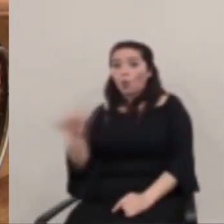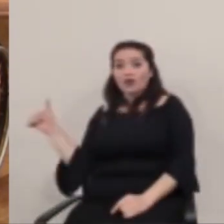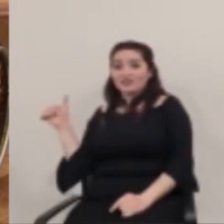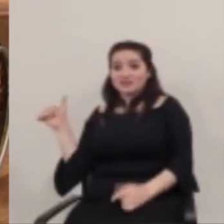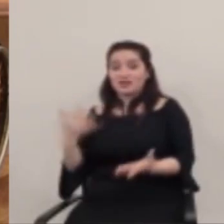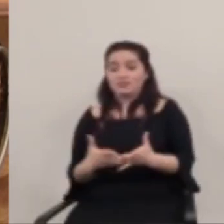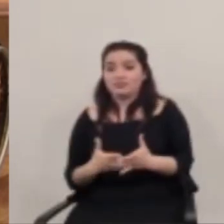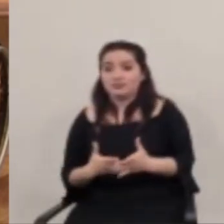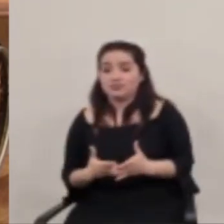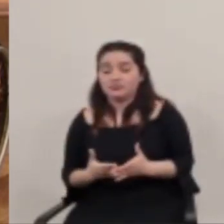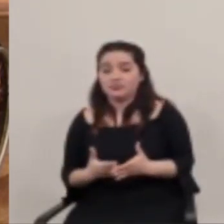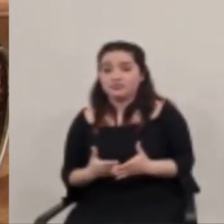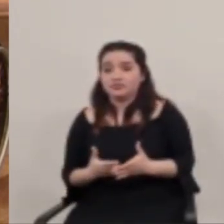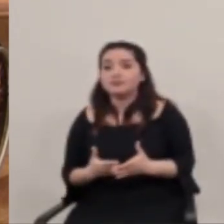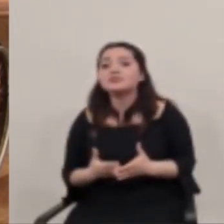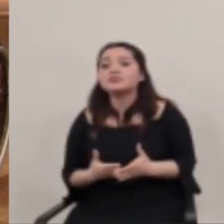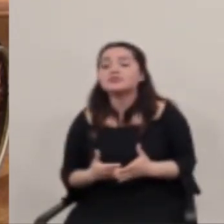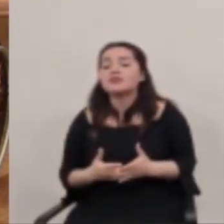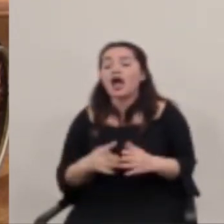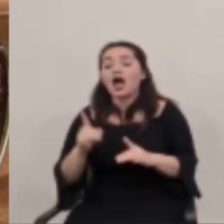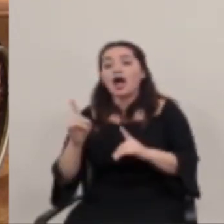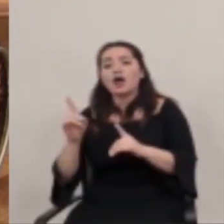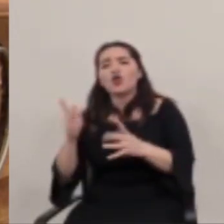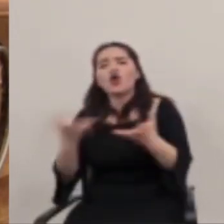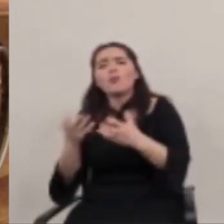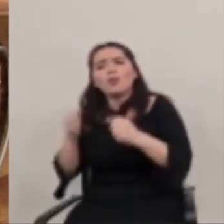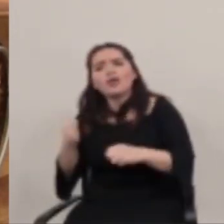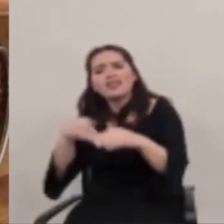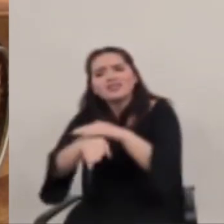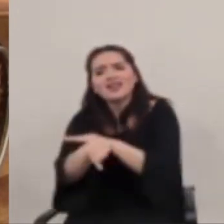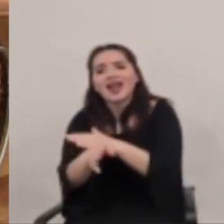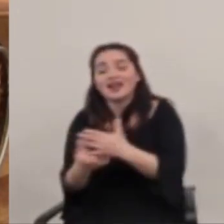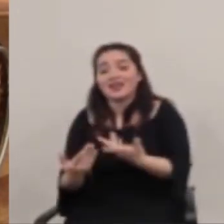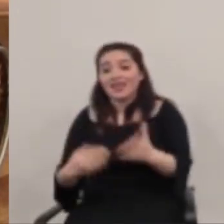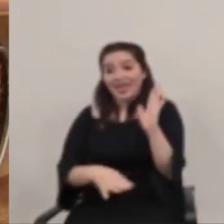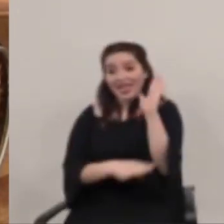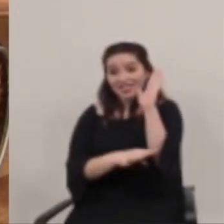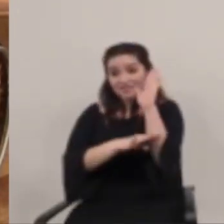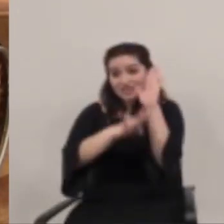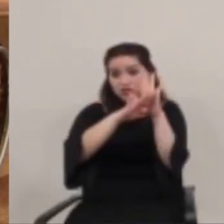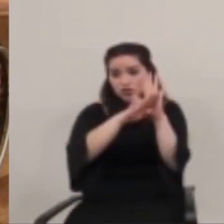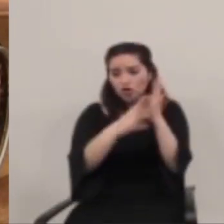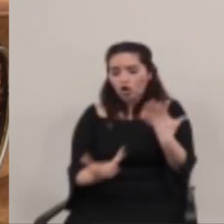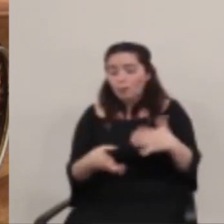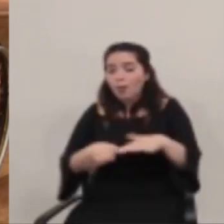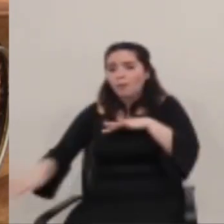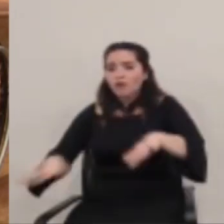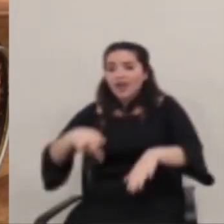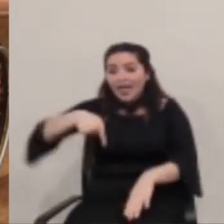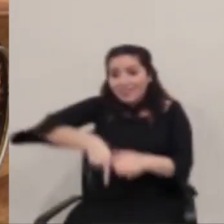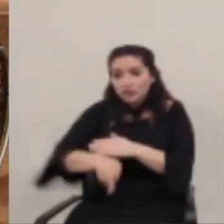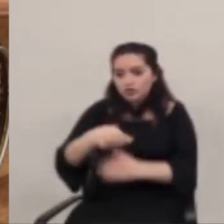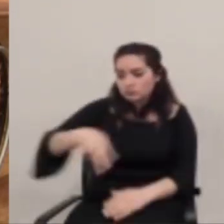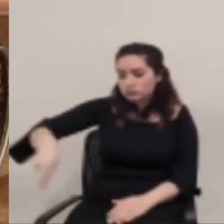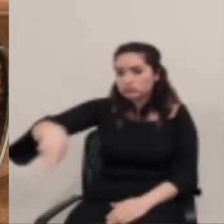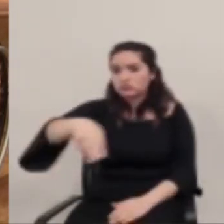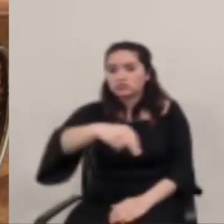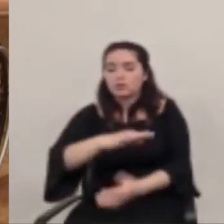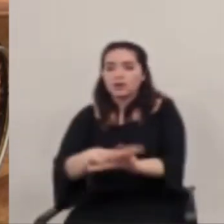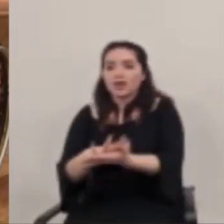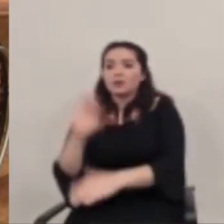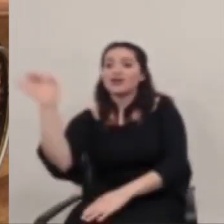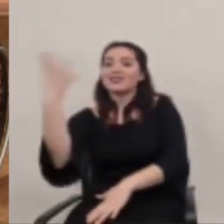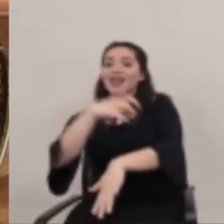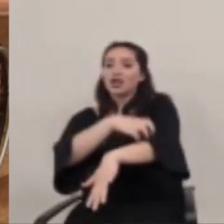porque le pasa a mucha gente, no solo con poder entrar al edificio, sino por poder moverse dentro del edificio. En la quinta región,